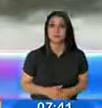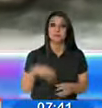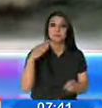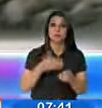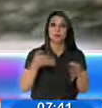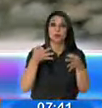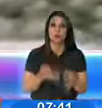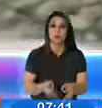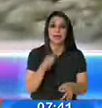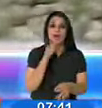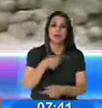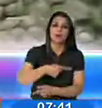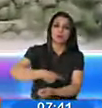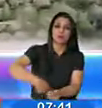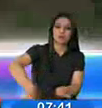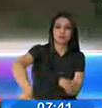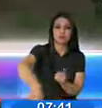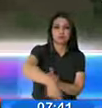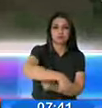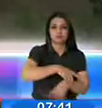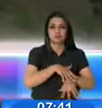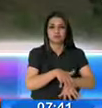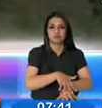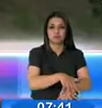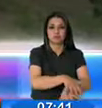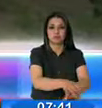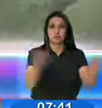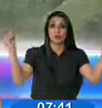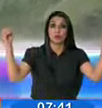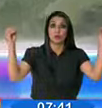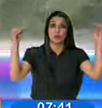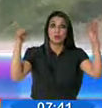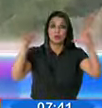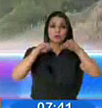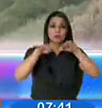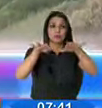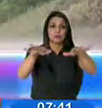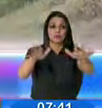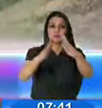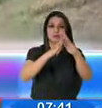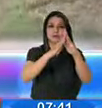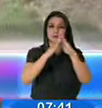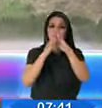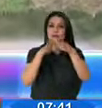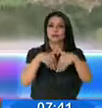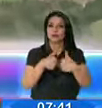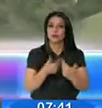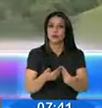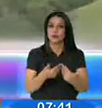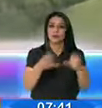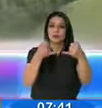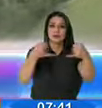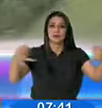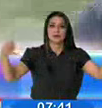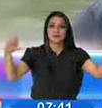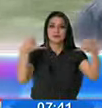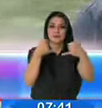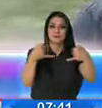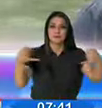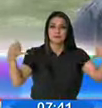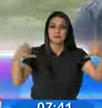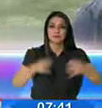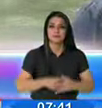objetivo, el líquido vital regresa a su cauce normal, mientras que la luz eléctrica llega a los hogares a través de estos cables de alta tensión.